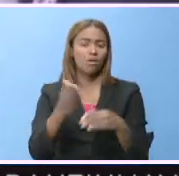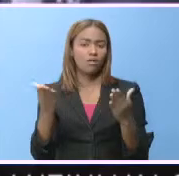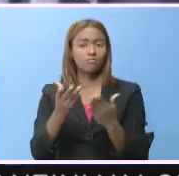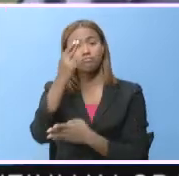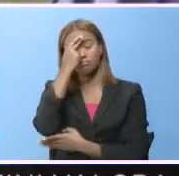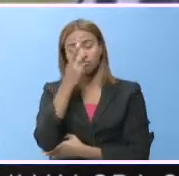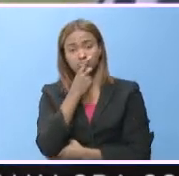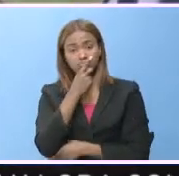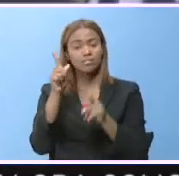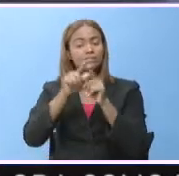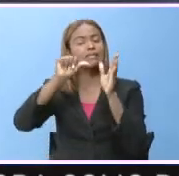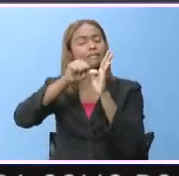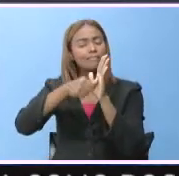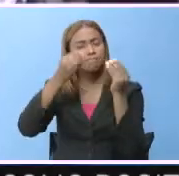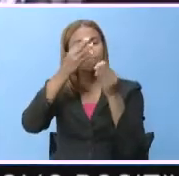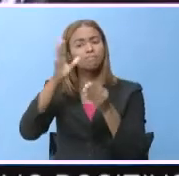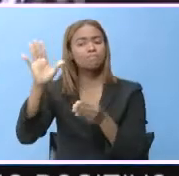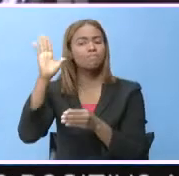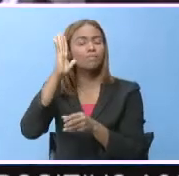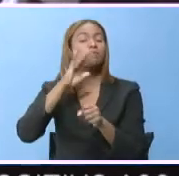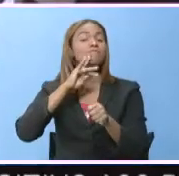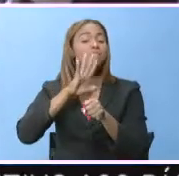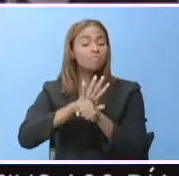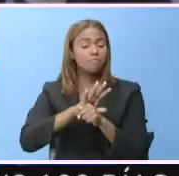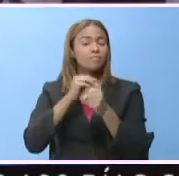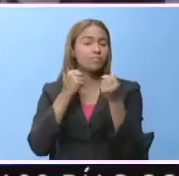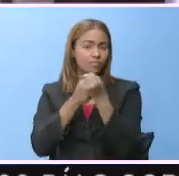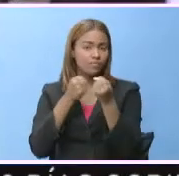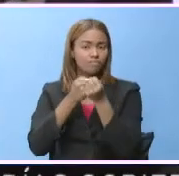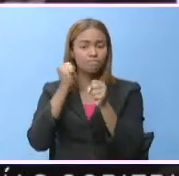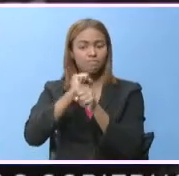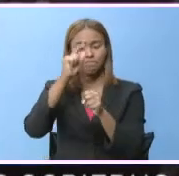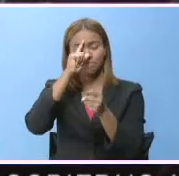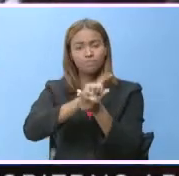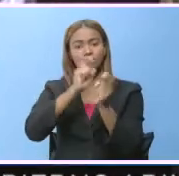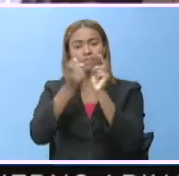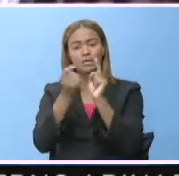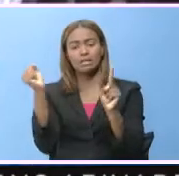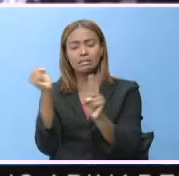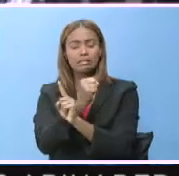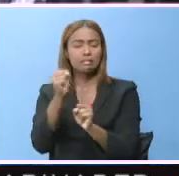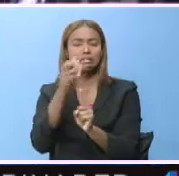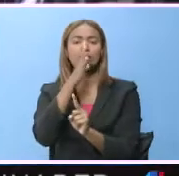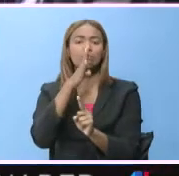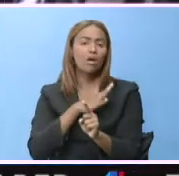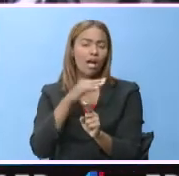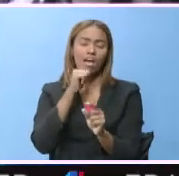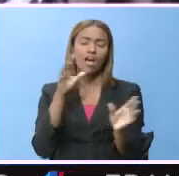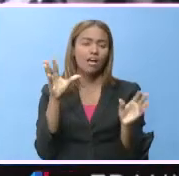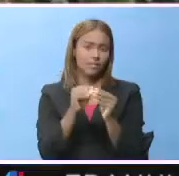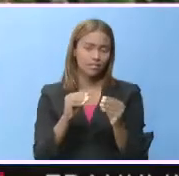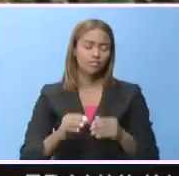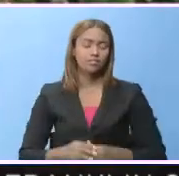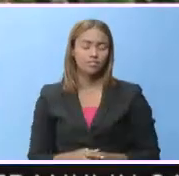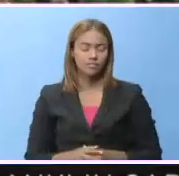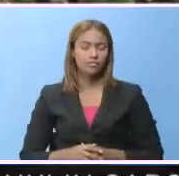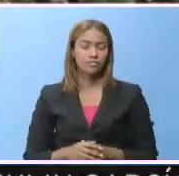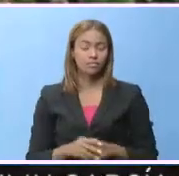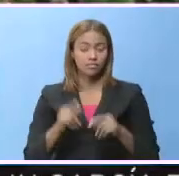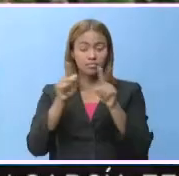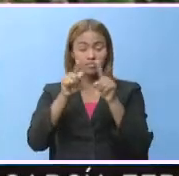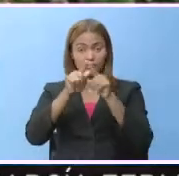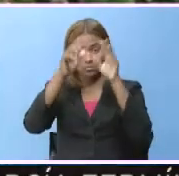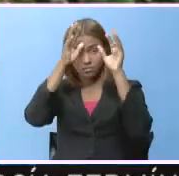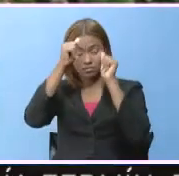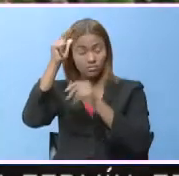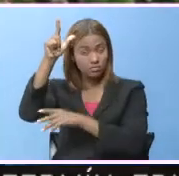país y reiteró su compromiso en trabajar para erradicar la violencia contra las mujeres. También el